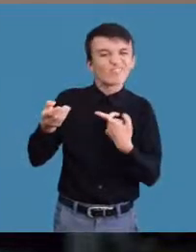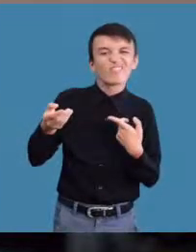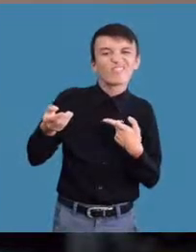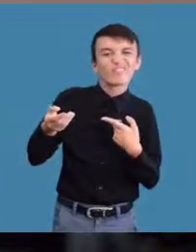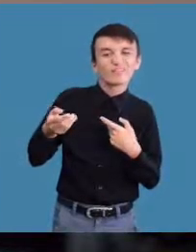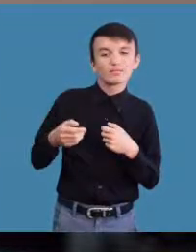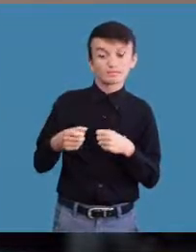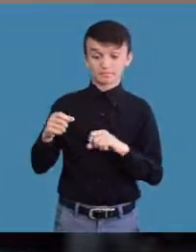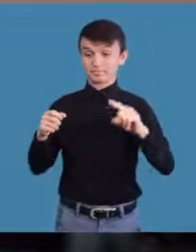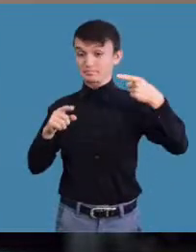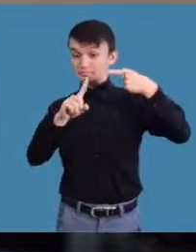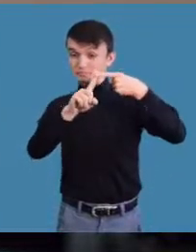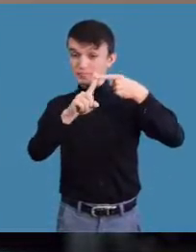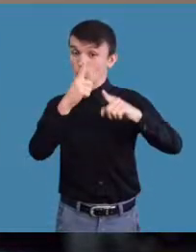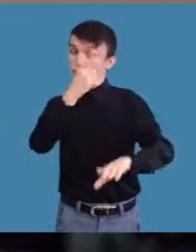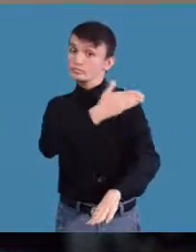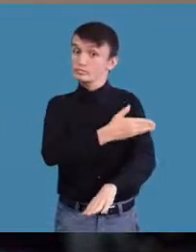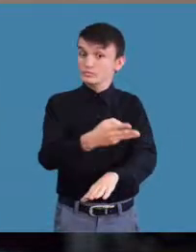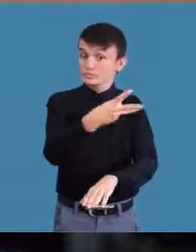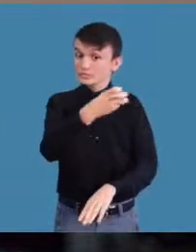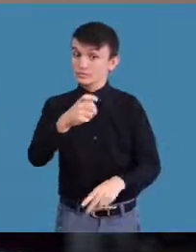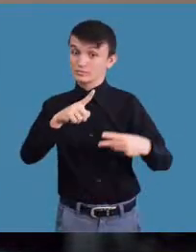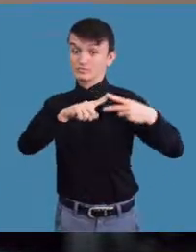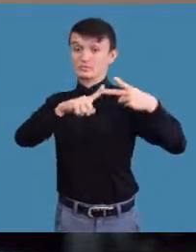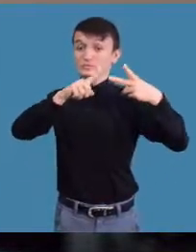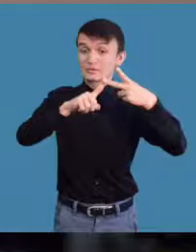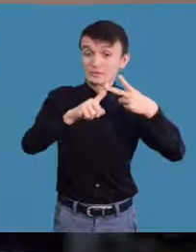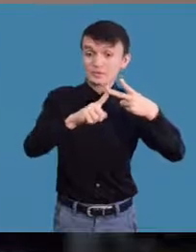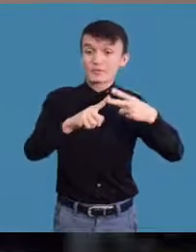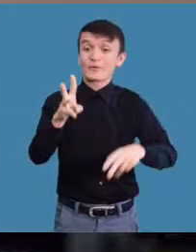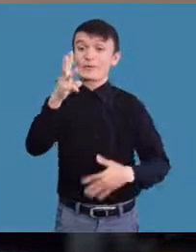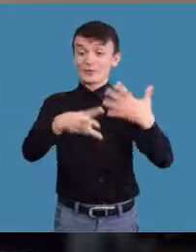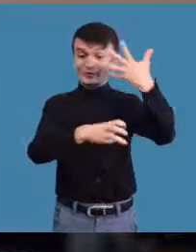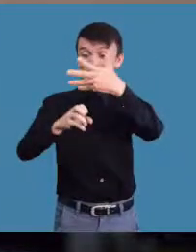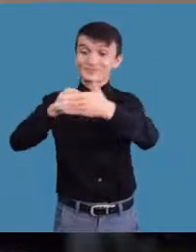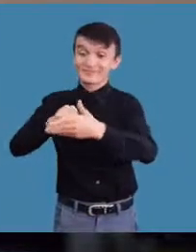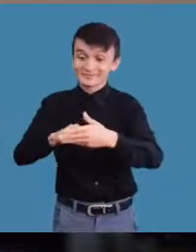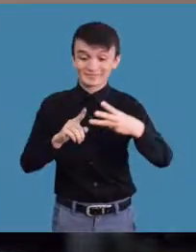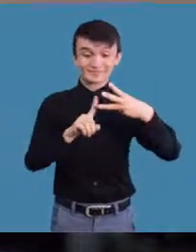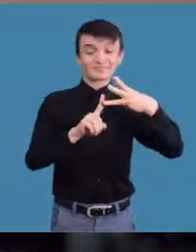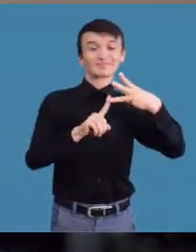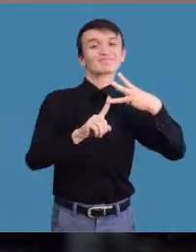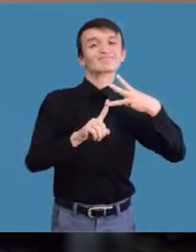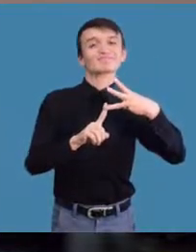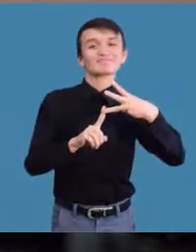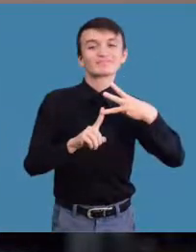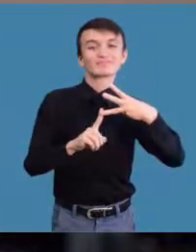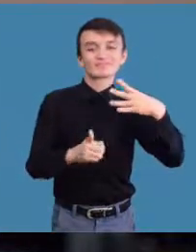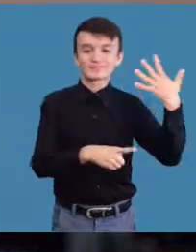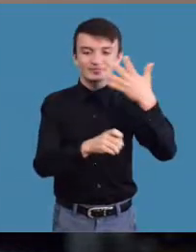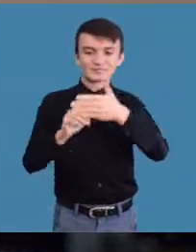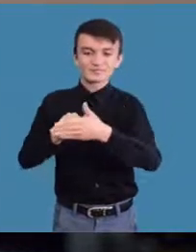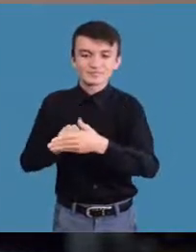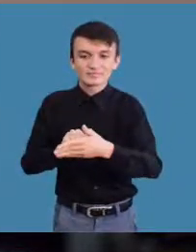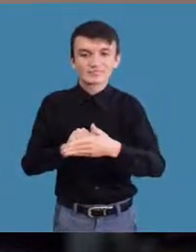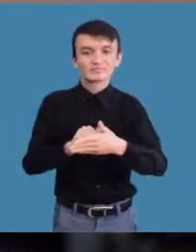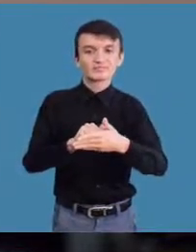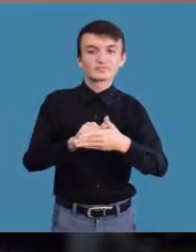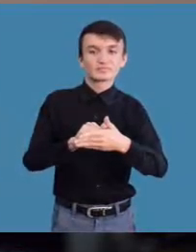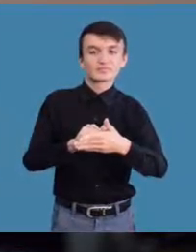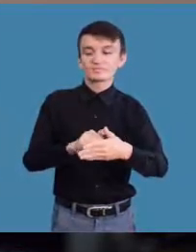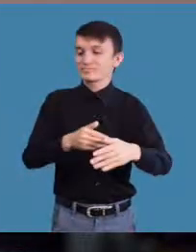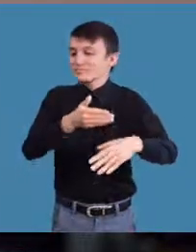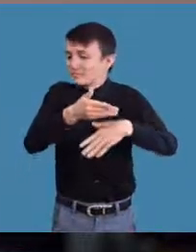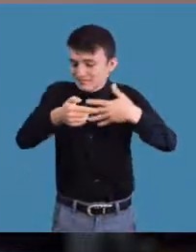premiación de el primer lugar de 1.500.000, el segundo lugar de 800.000 pesos, el tercer lugar de 600.000